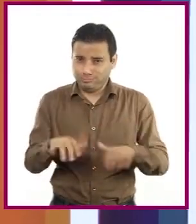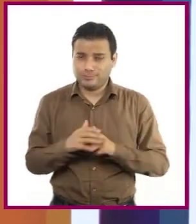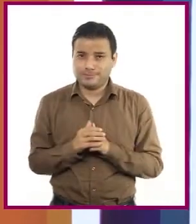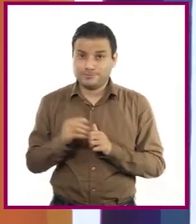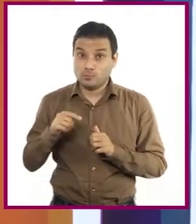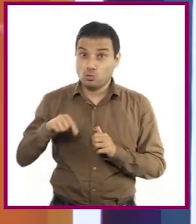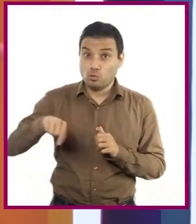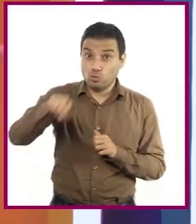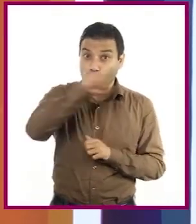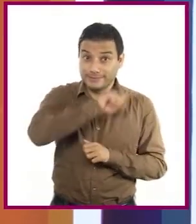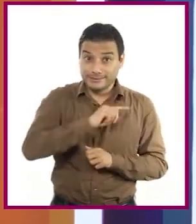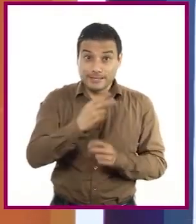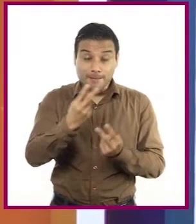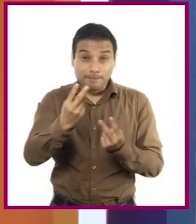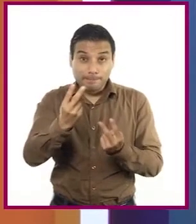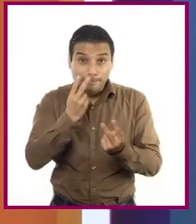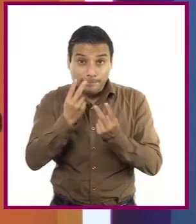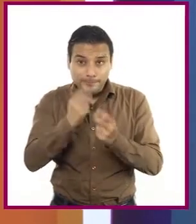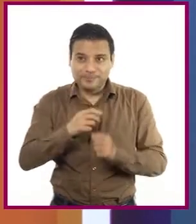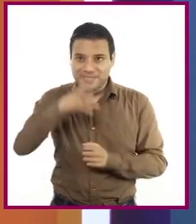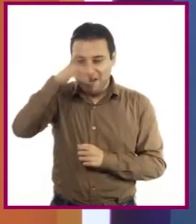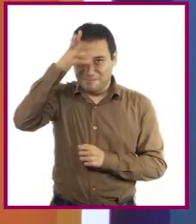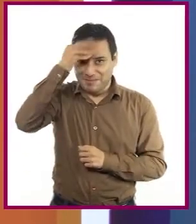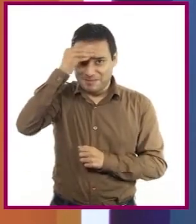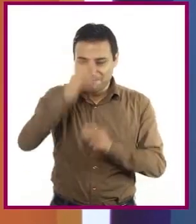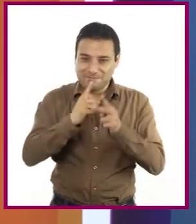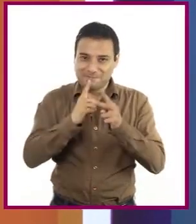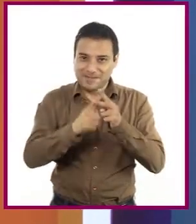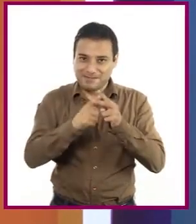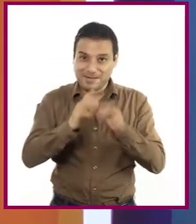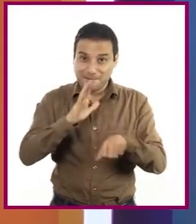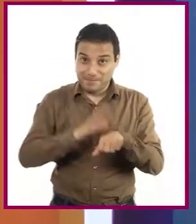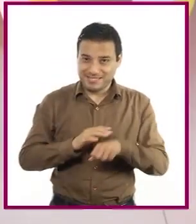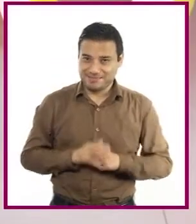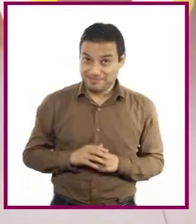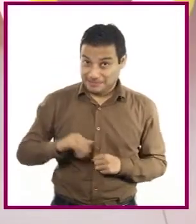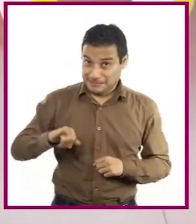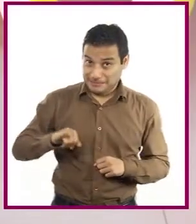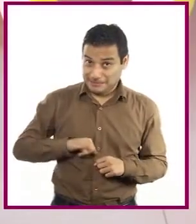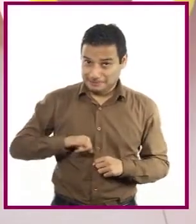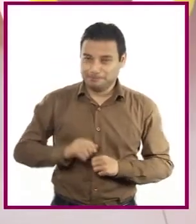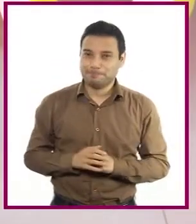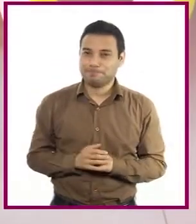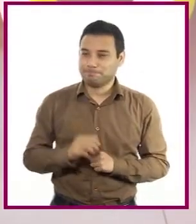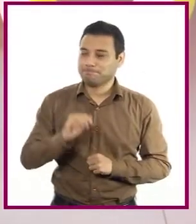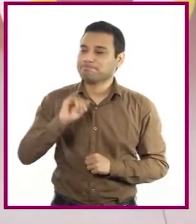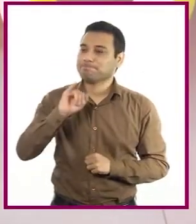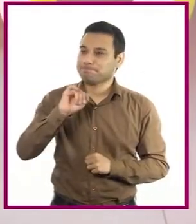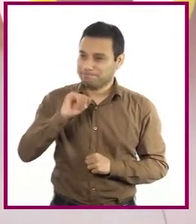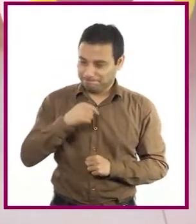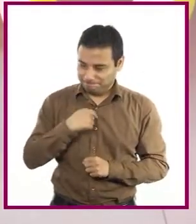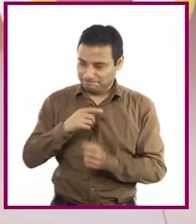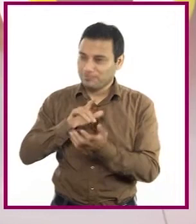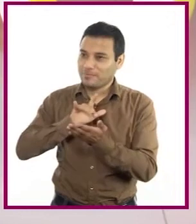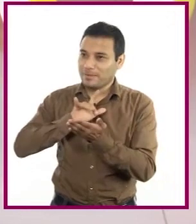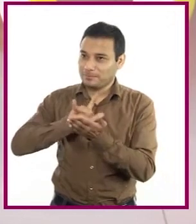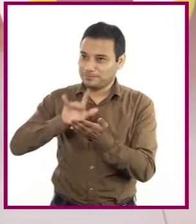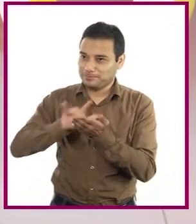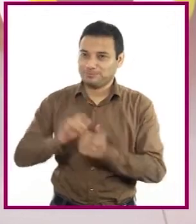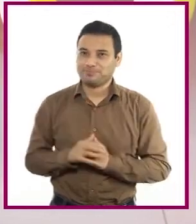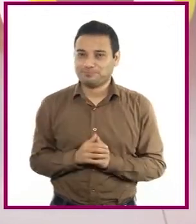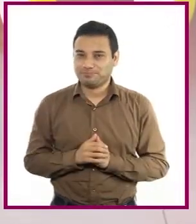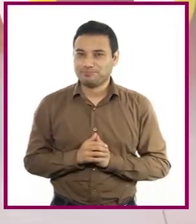que nos observan aprendan más sobre esta asignatura tan interesante. Cuente conmigo, profesora Leti. Además de